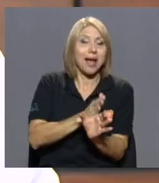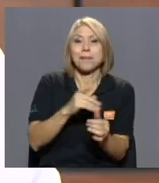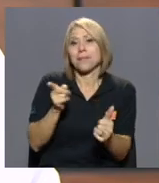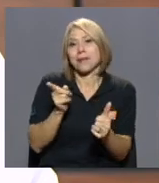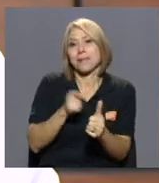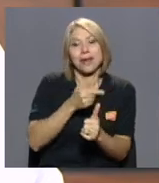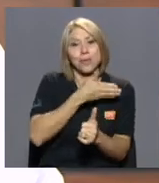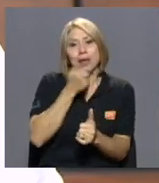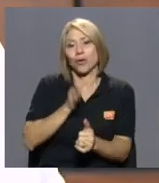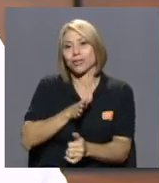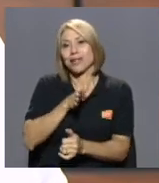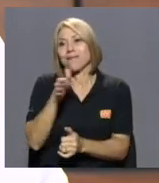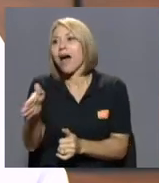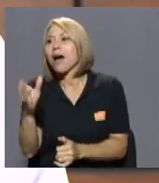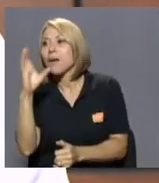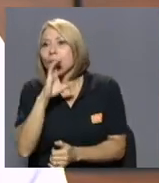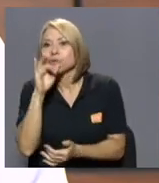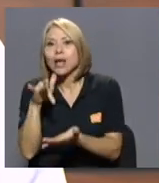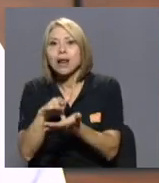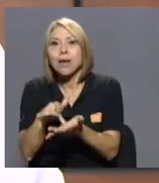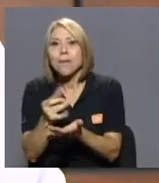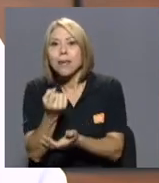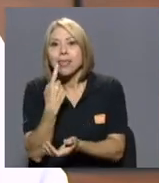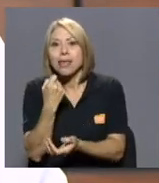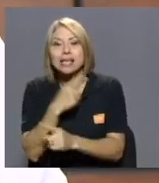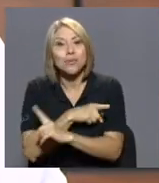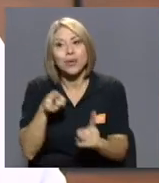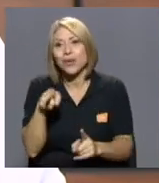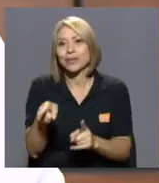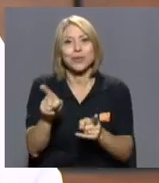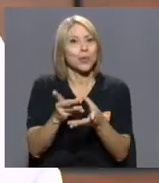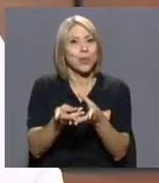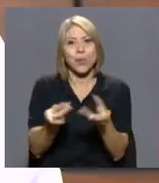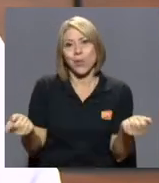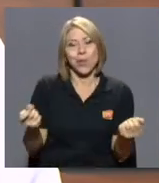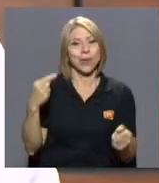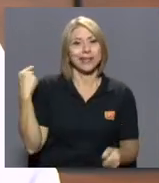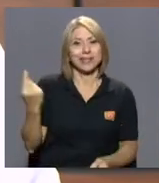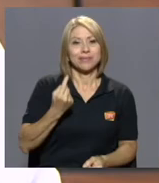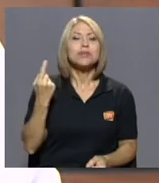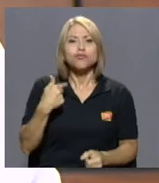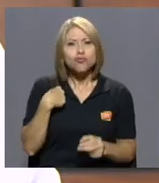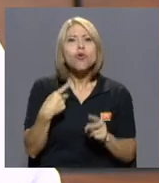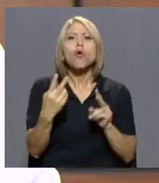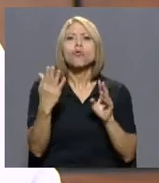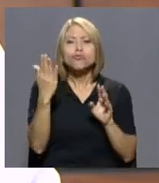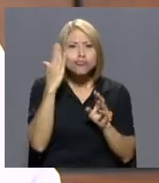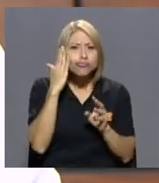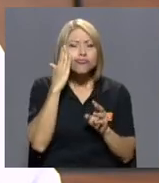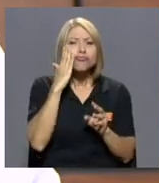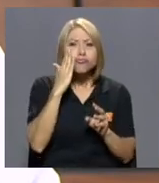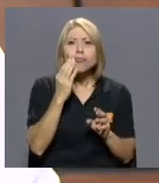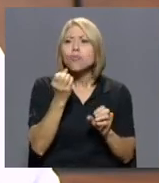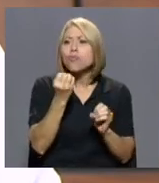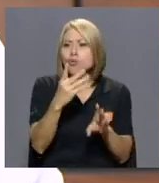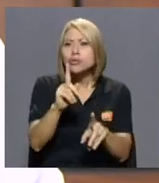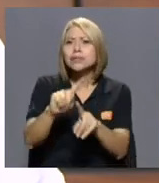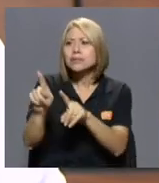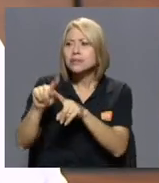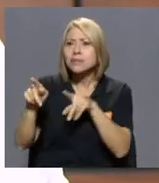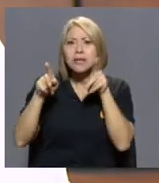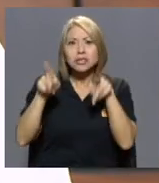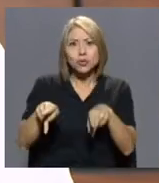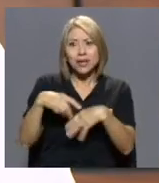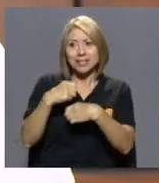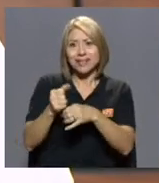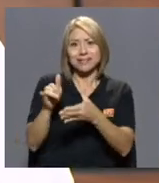digamos, a la medicación, que muchas veces no es la solución. ¿Verdad? Conozco gran cantidad de casos, digamos, en esa línea. Entonces,